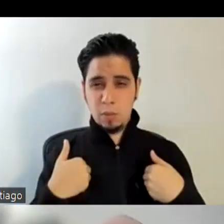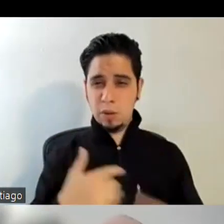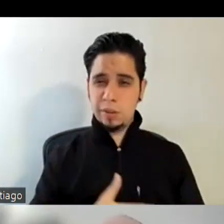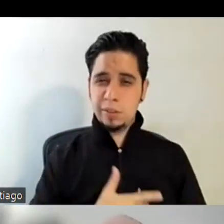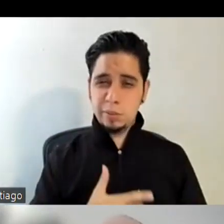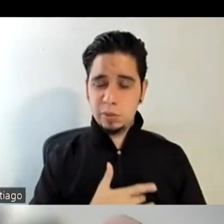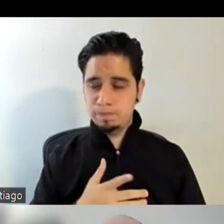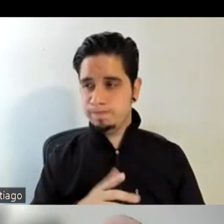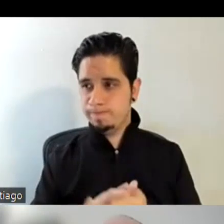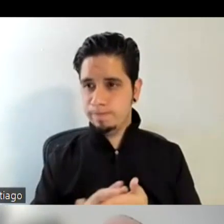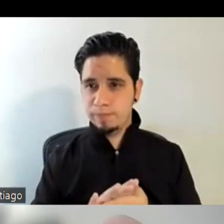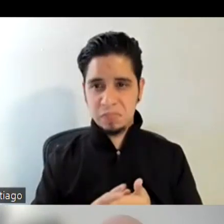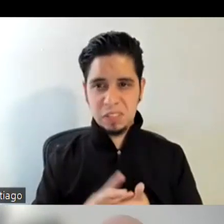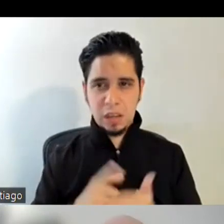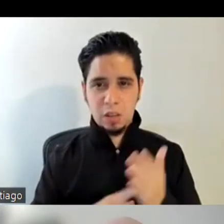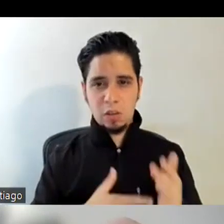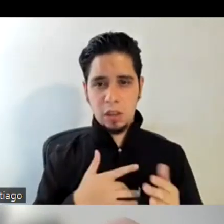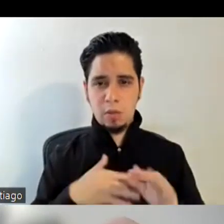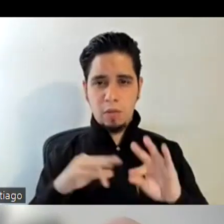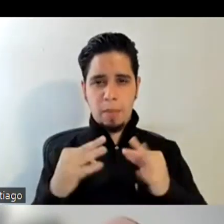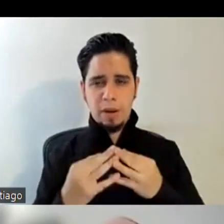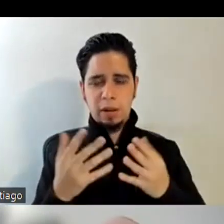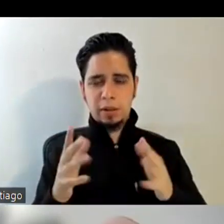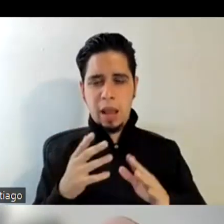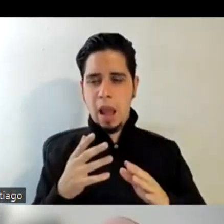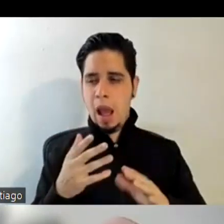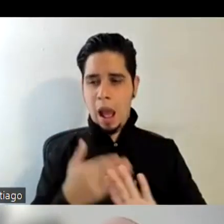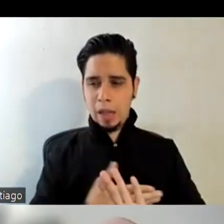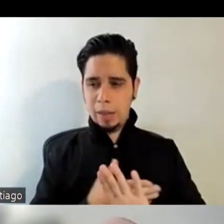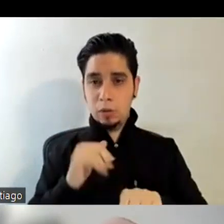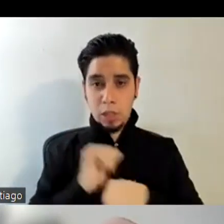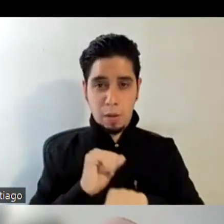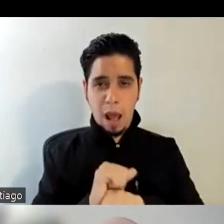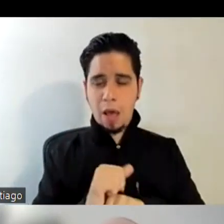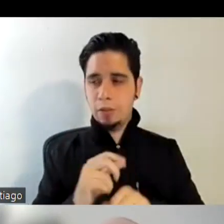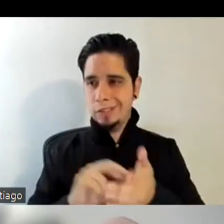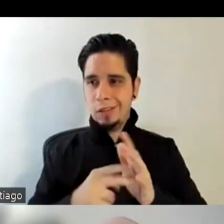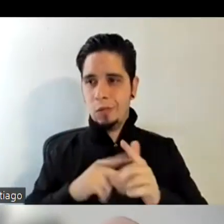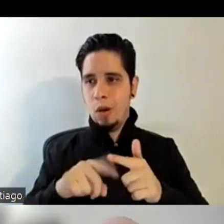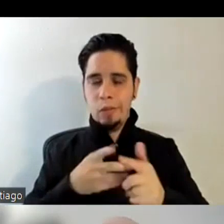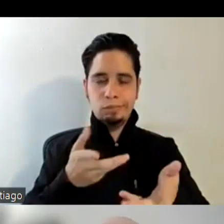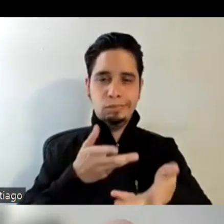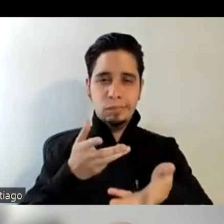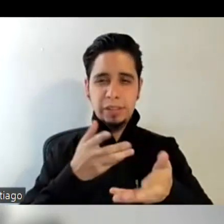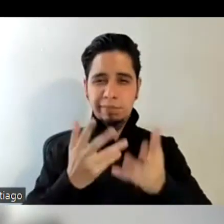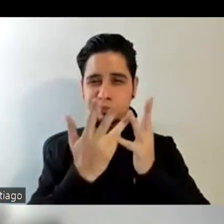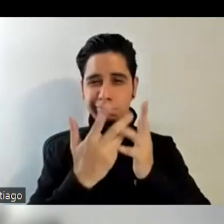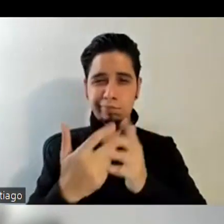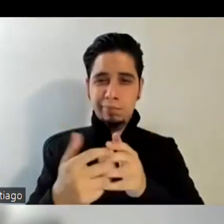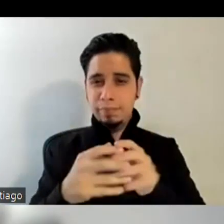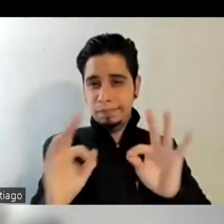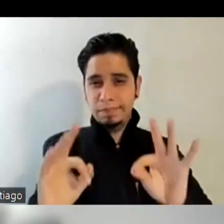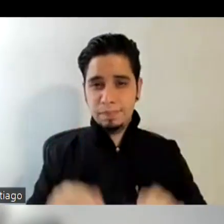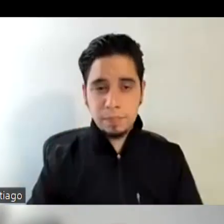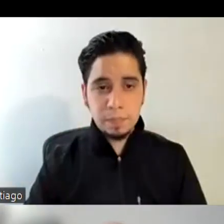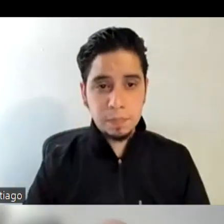bien chévere de ser familia, de que ya tenemos como un vocabulario común y nos sentamos a crear y las cosas fluyen. Sí, o sea, que tienes grupo,